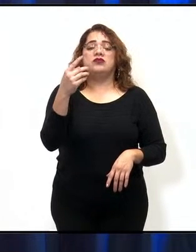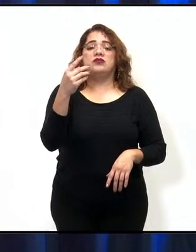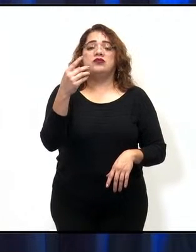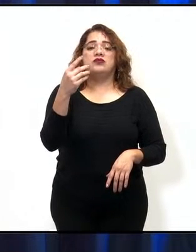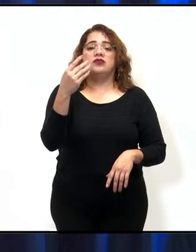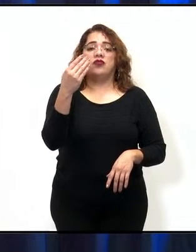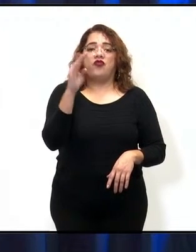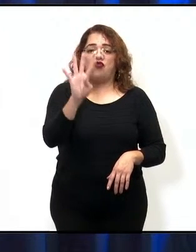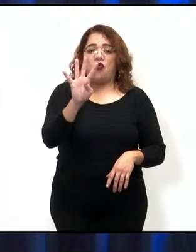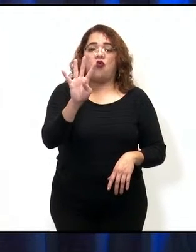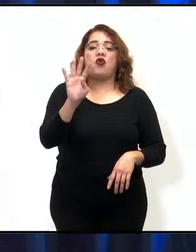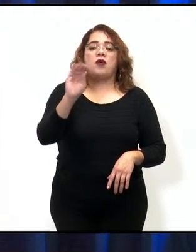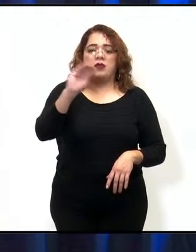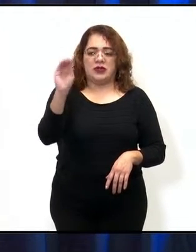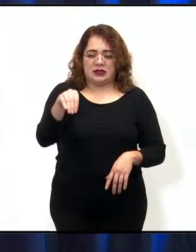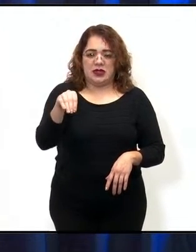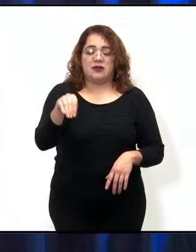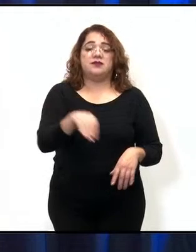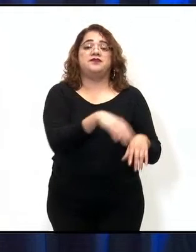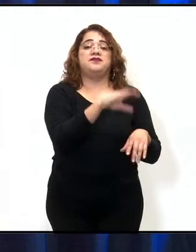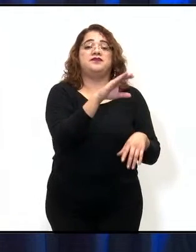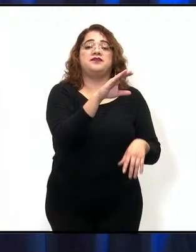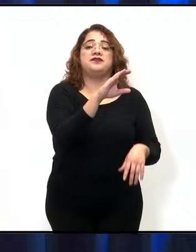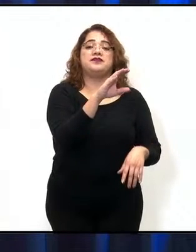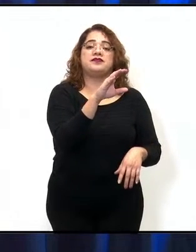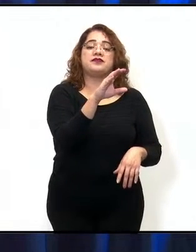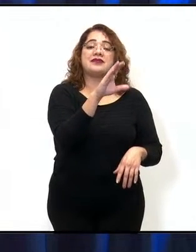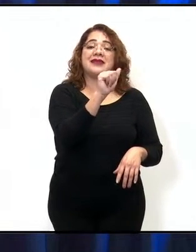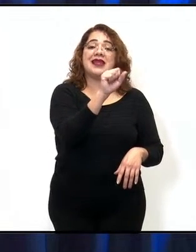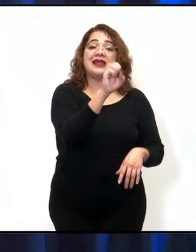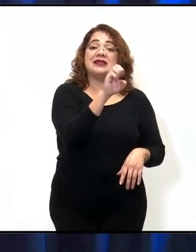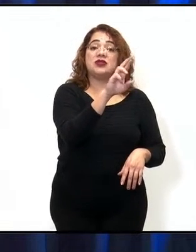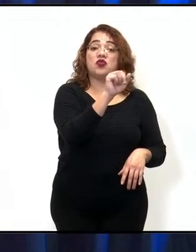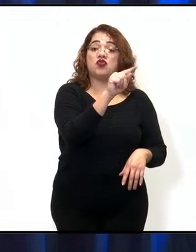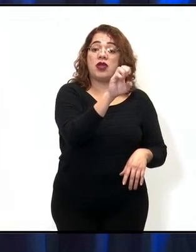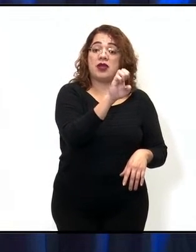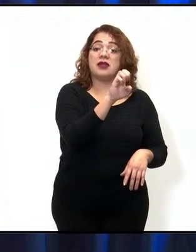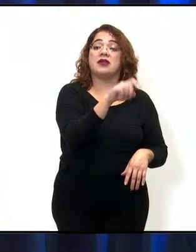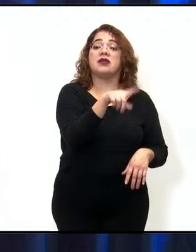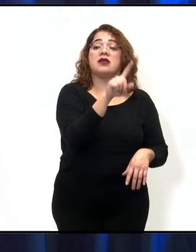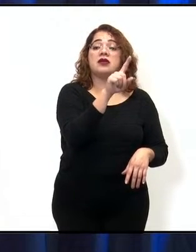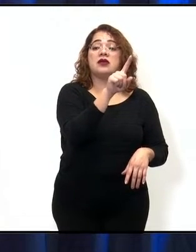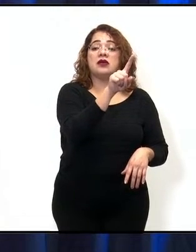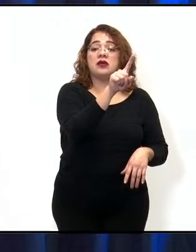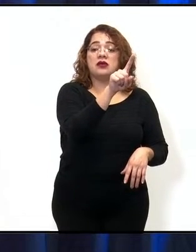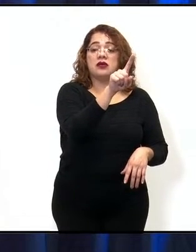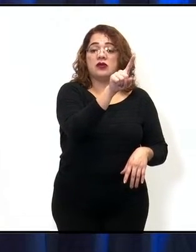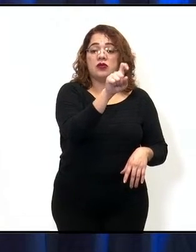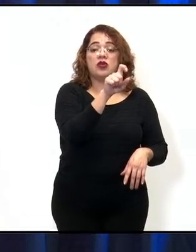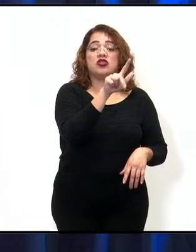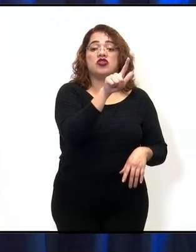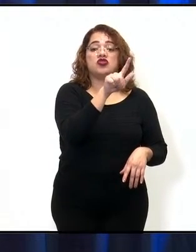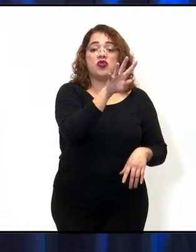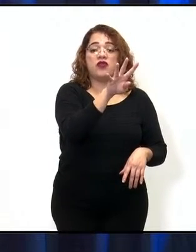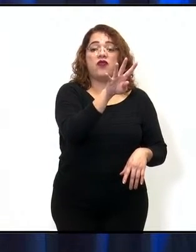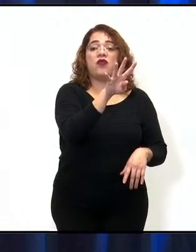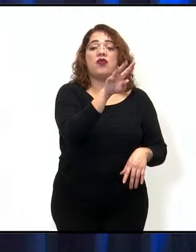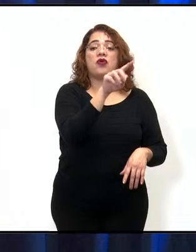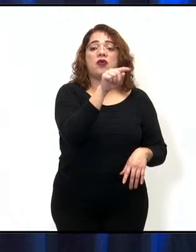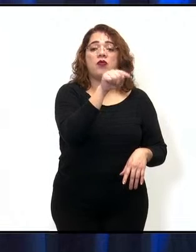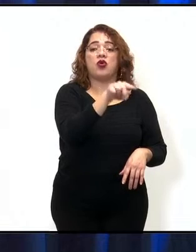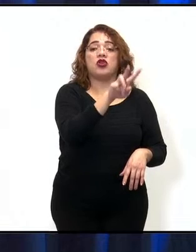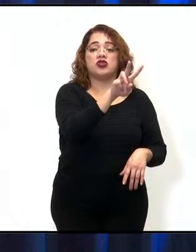14.4% y nuestra tasa de casos es más de 124 por cada 100,000. Los